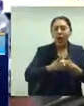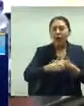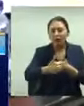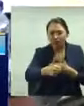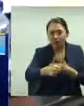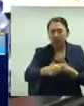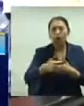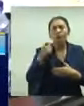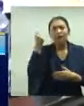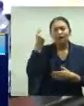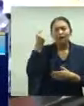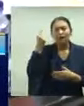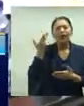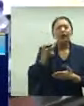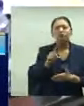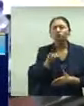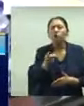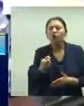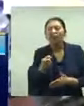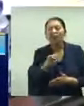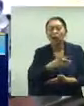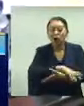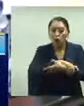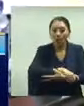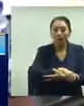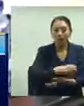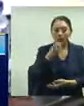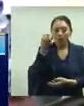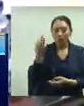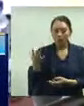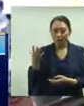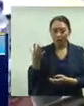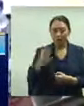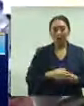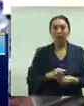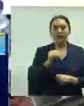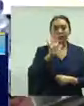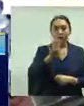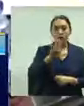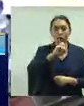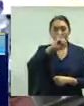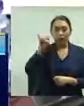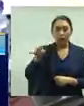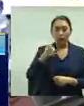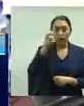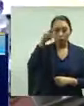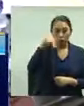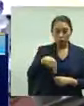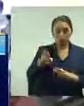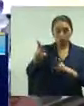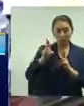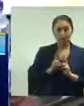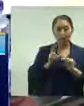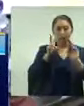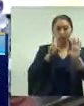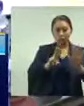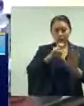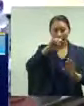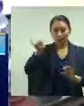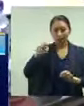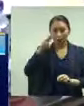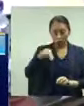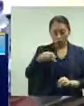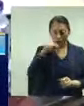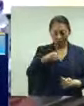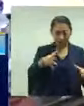entender con quién eran los convenios, y que con fecha 5 de junio, recibido el 7 de junio en la